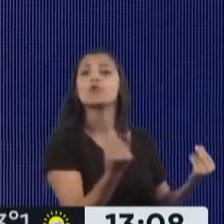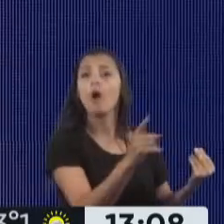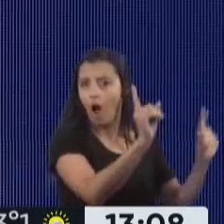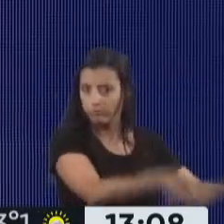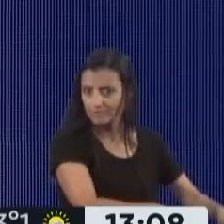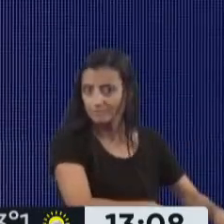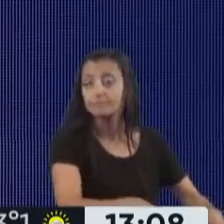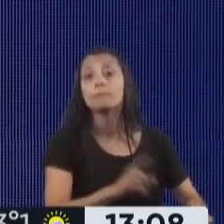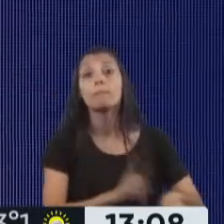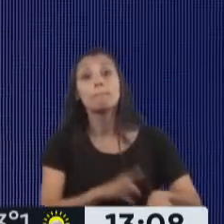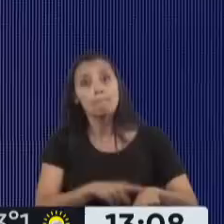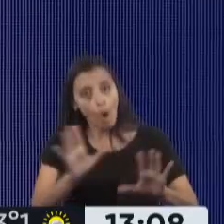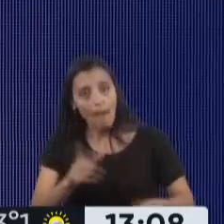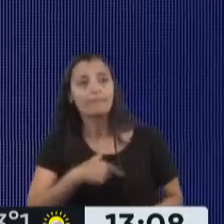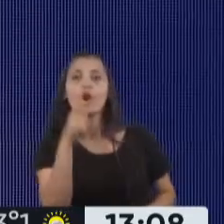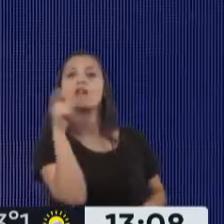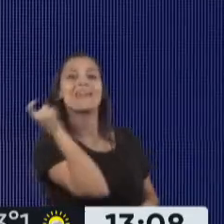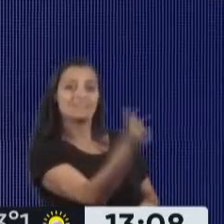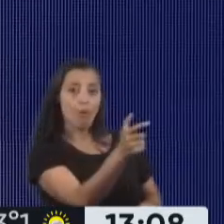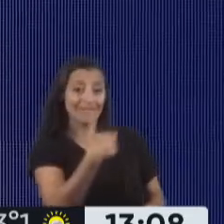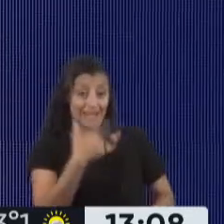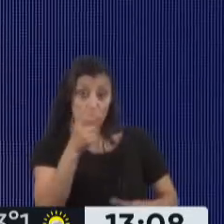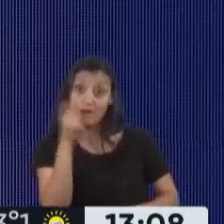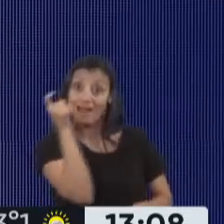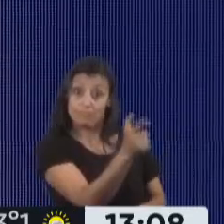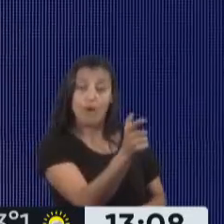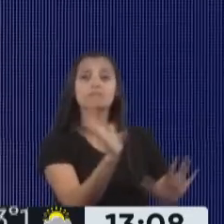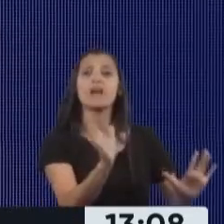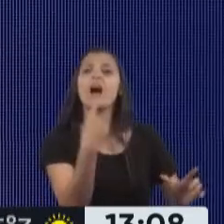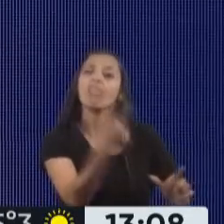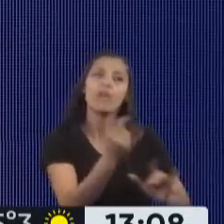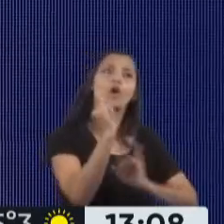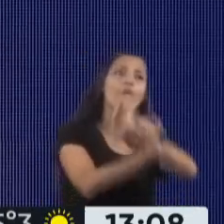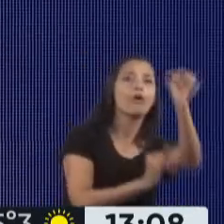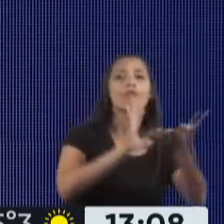cuando las respuestas cuando planteaba esto eran absolutamente